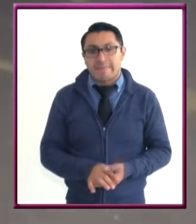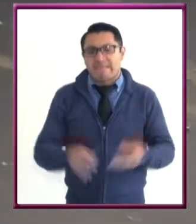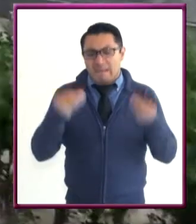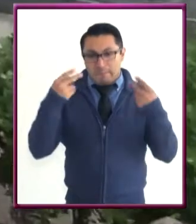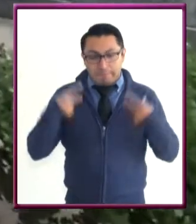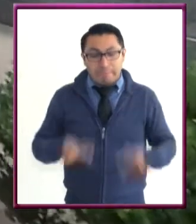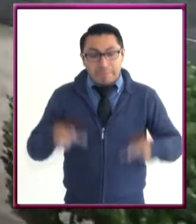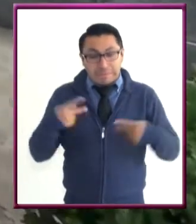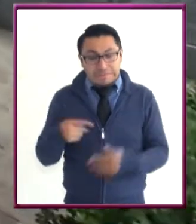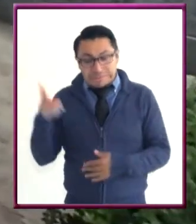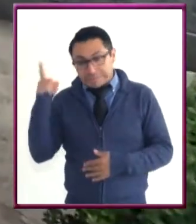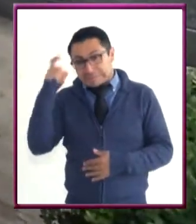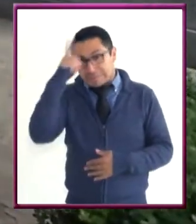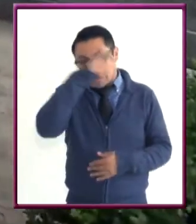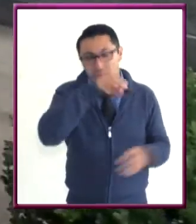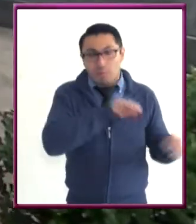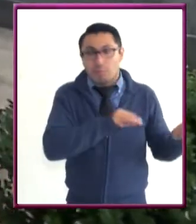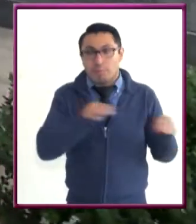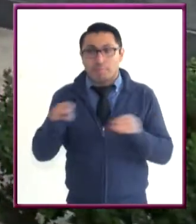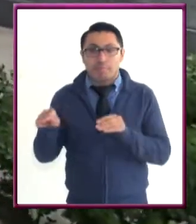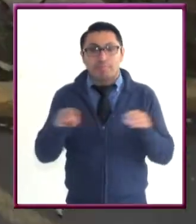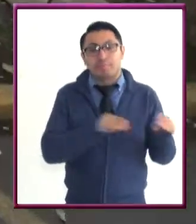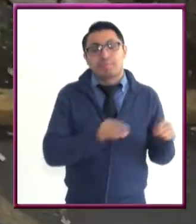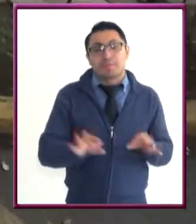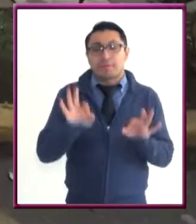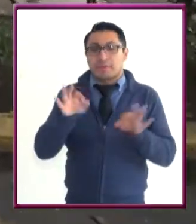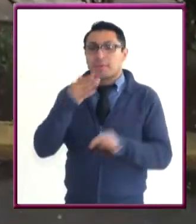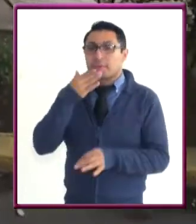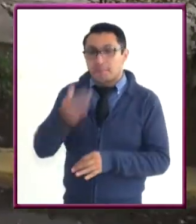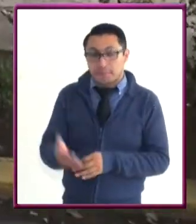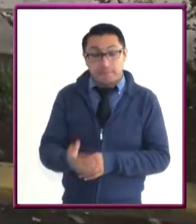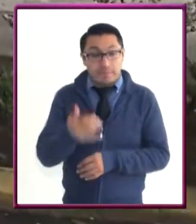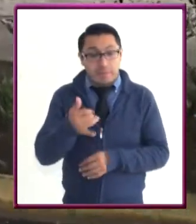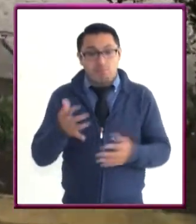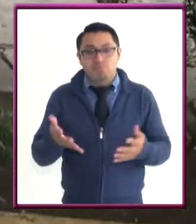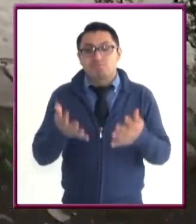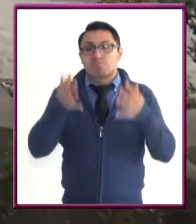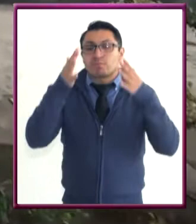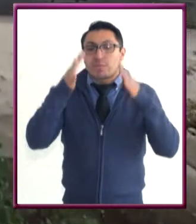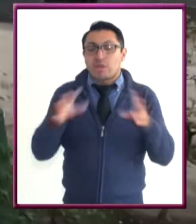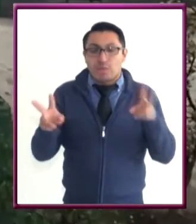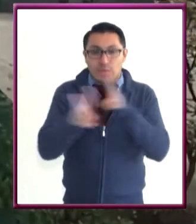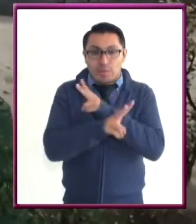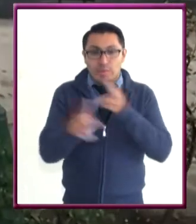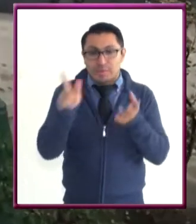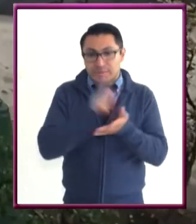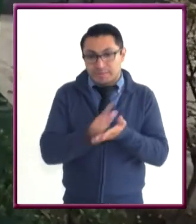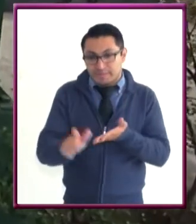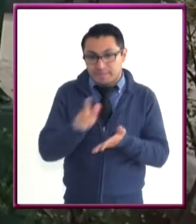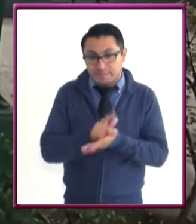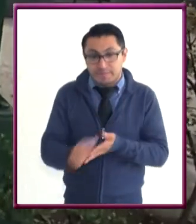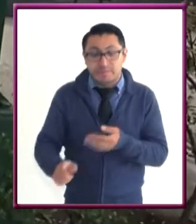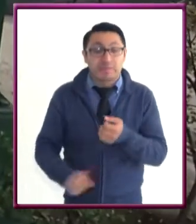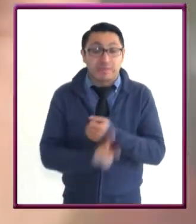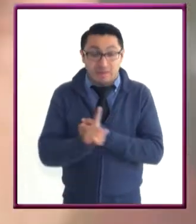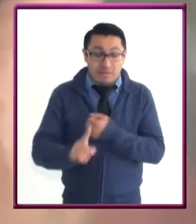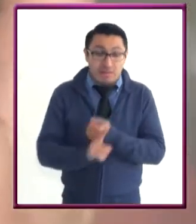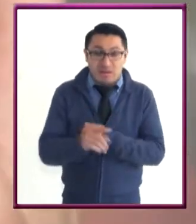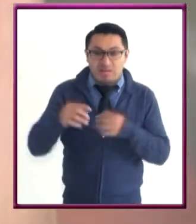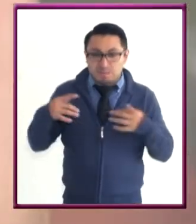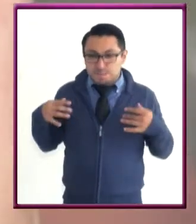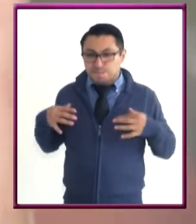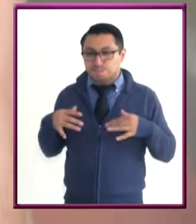muchos y cada vez es más difícil movernos de manera eficiente y respirar aire puro, ¿no? Tenemos una gran problemática